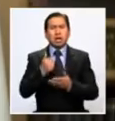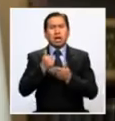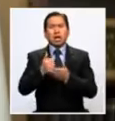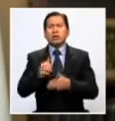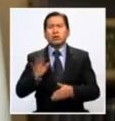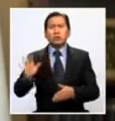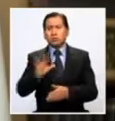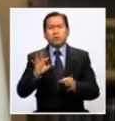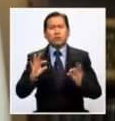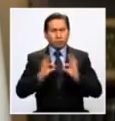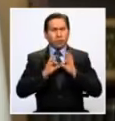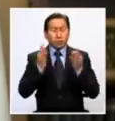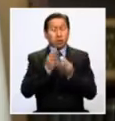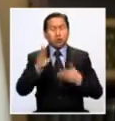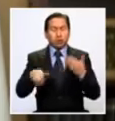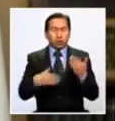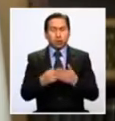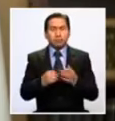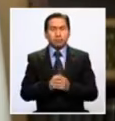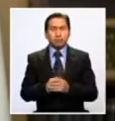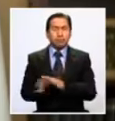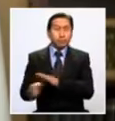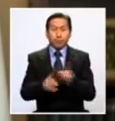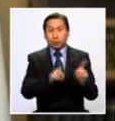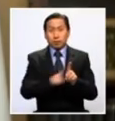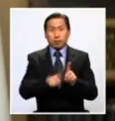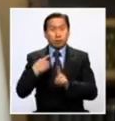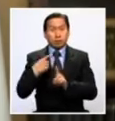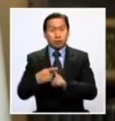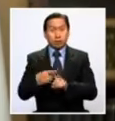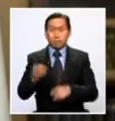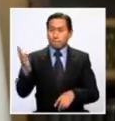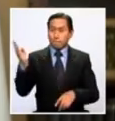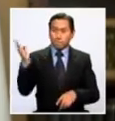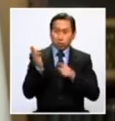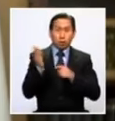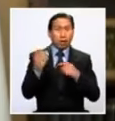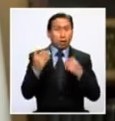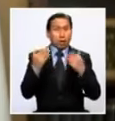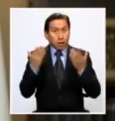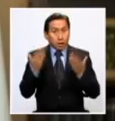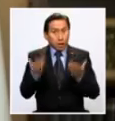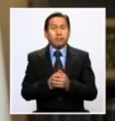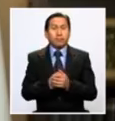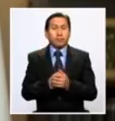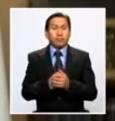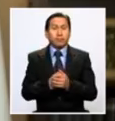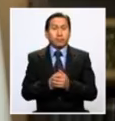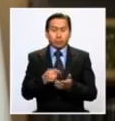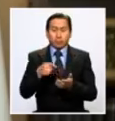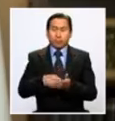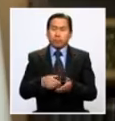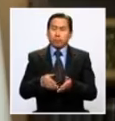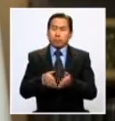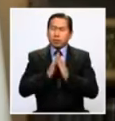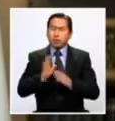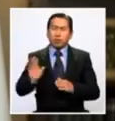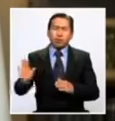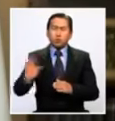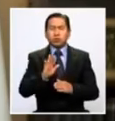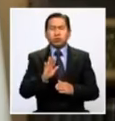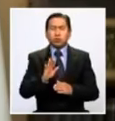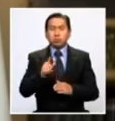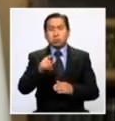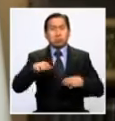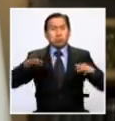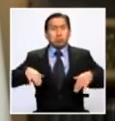todas las familias. Al mismo tiempo, están los bonos. En esto quiero pedir a los ciudadanos que aún